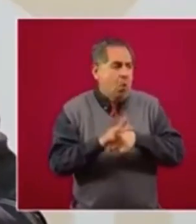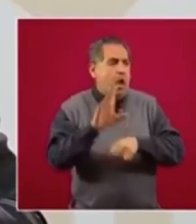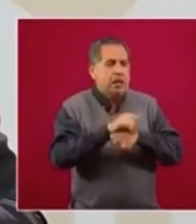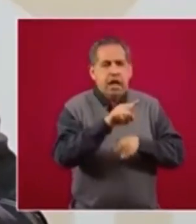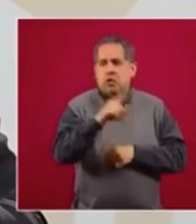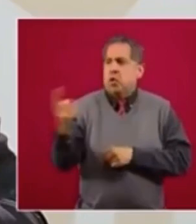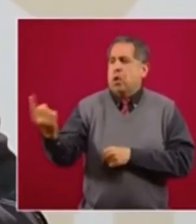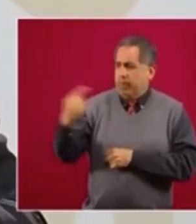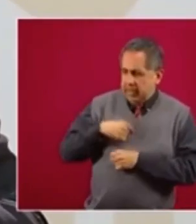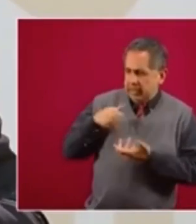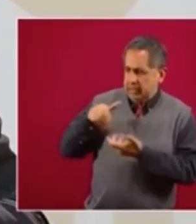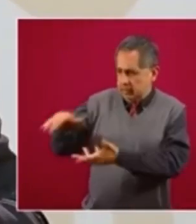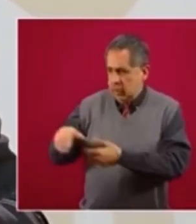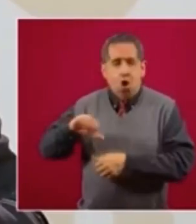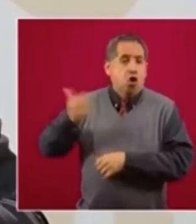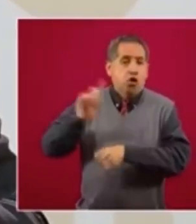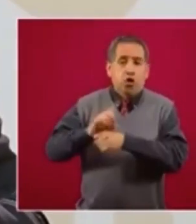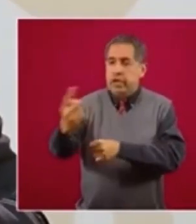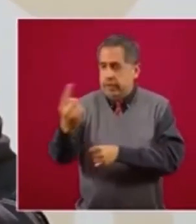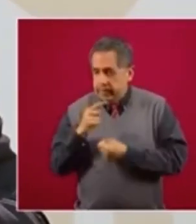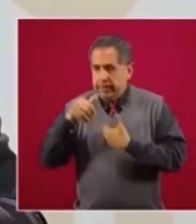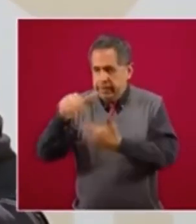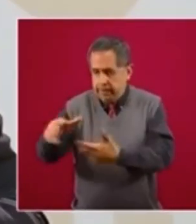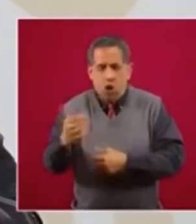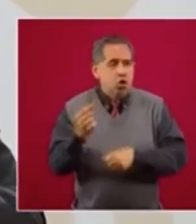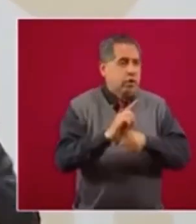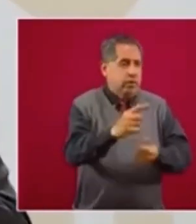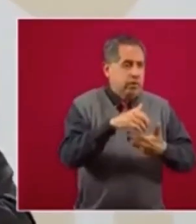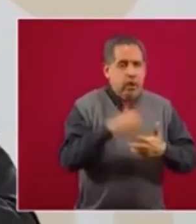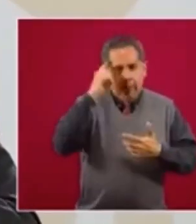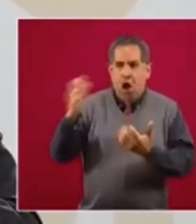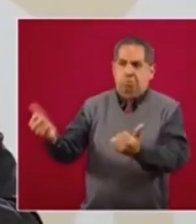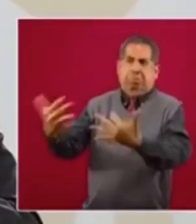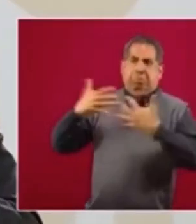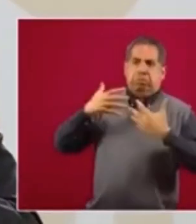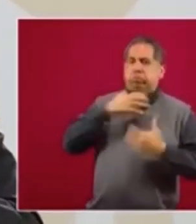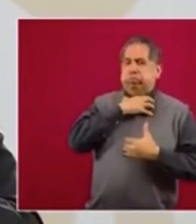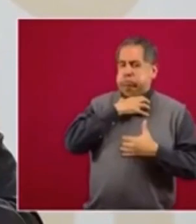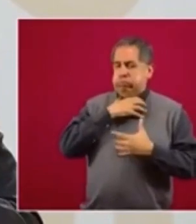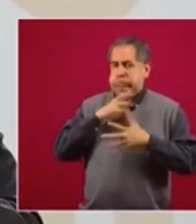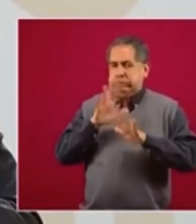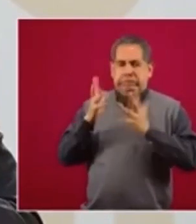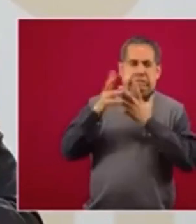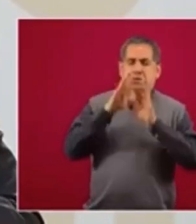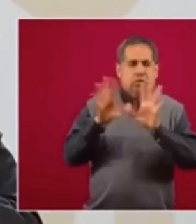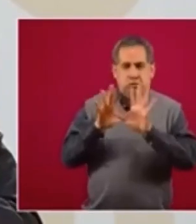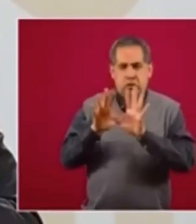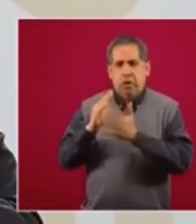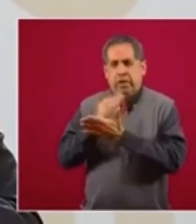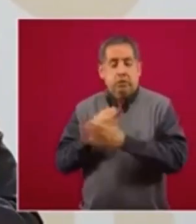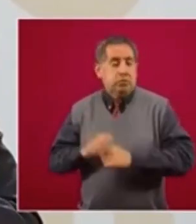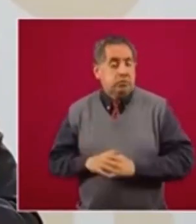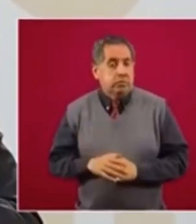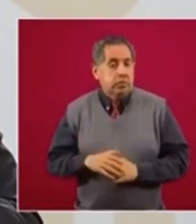escuela en diferentes momentos y que no hubiera conglomeraciones para recoger los libros. El